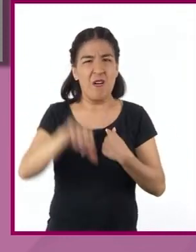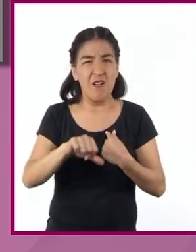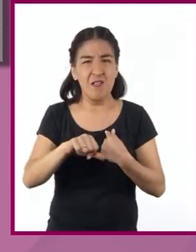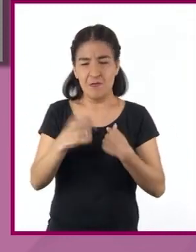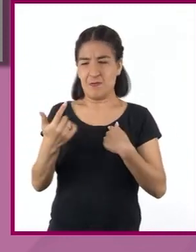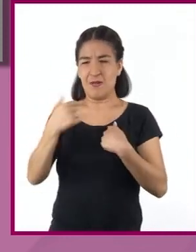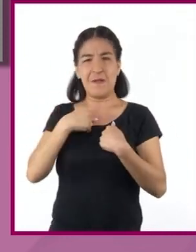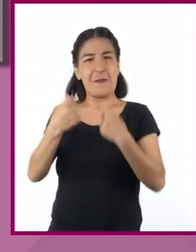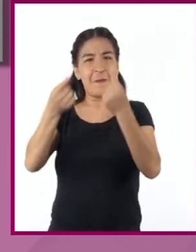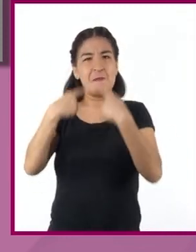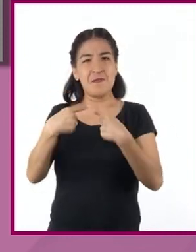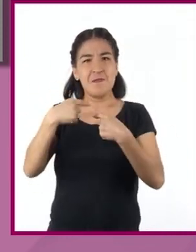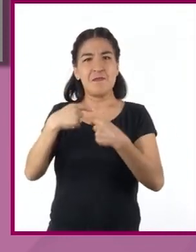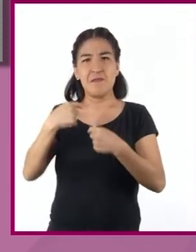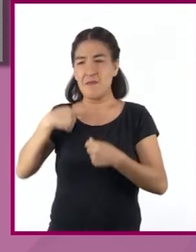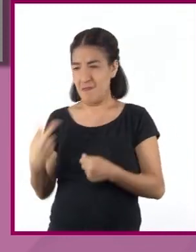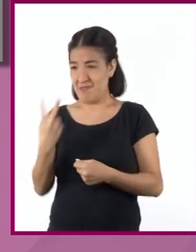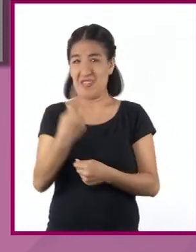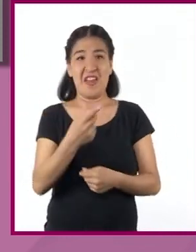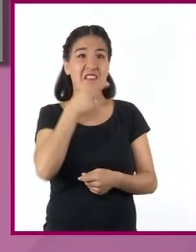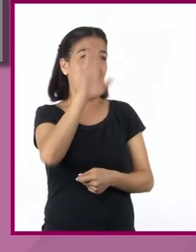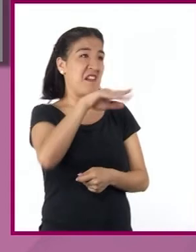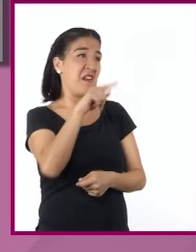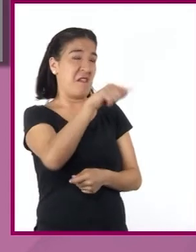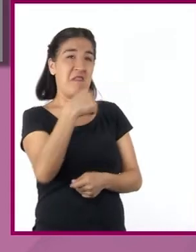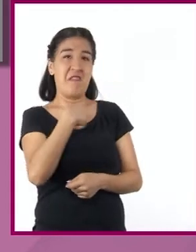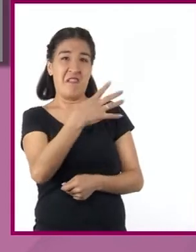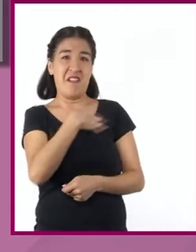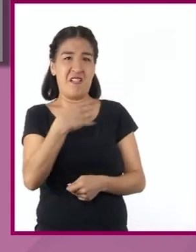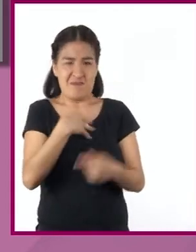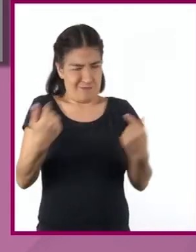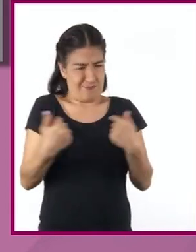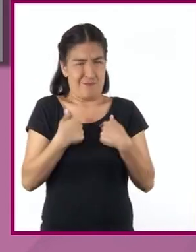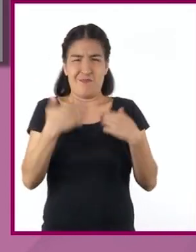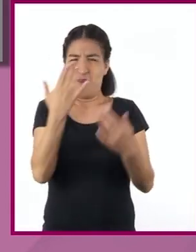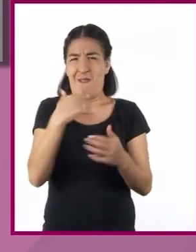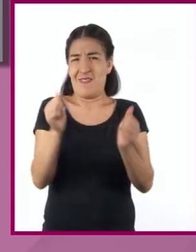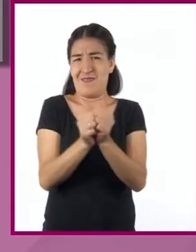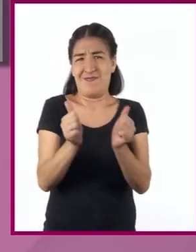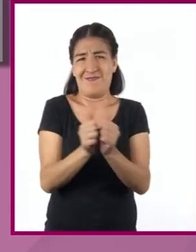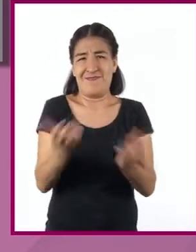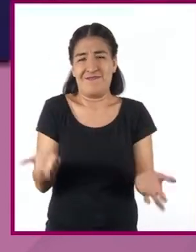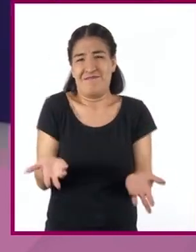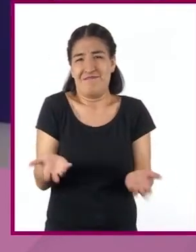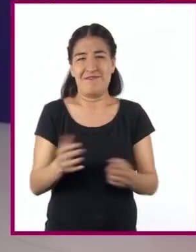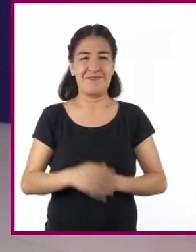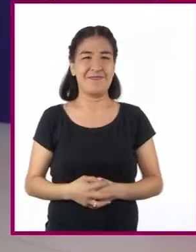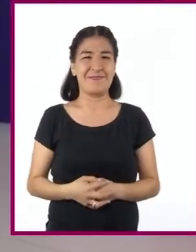este organismo dice que es mi hijo si yo ni pareja tengo?